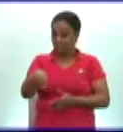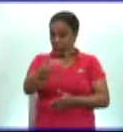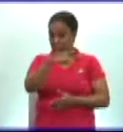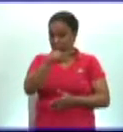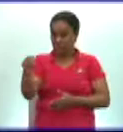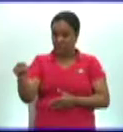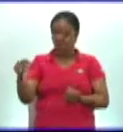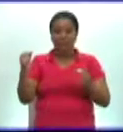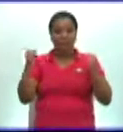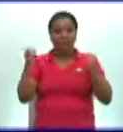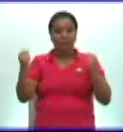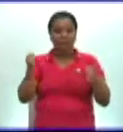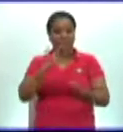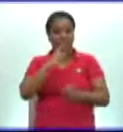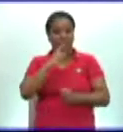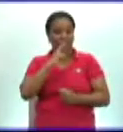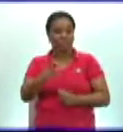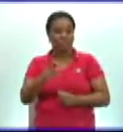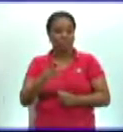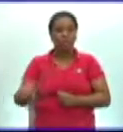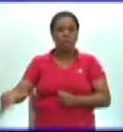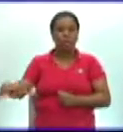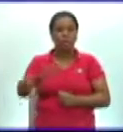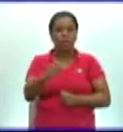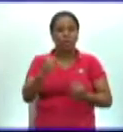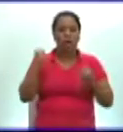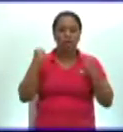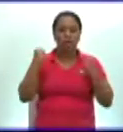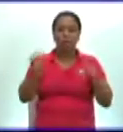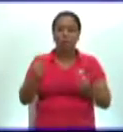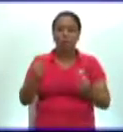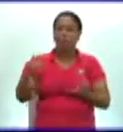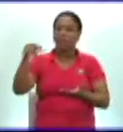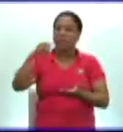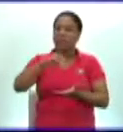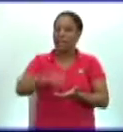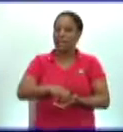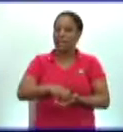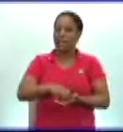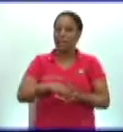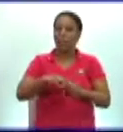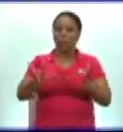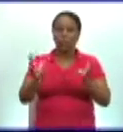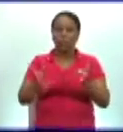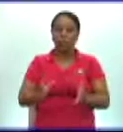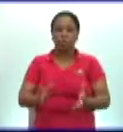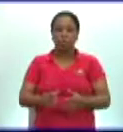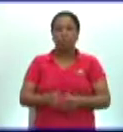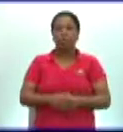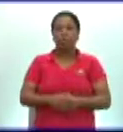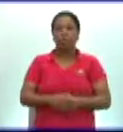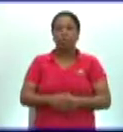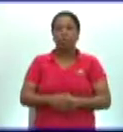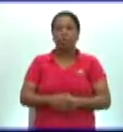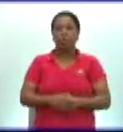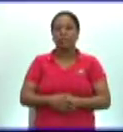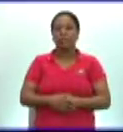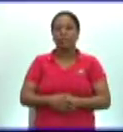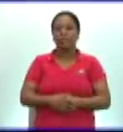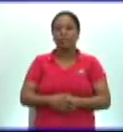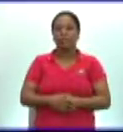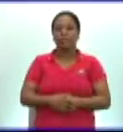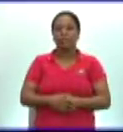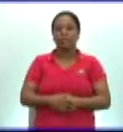fuerza resultante y todas las fuerzas ejercidas sobre los cuerpos siguientes.